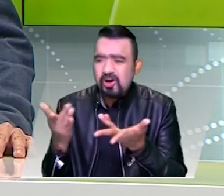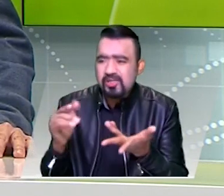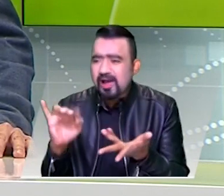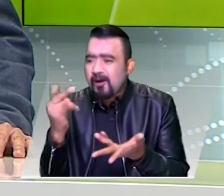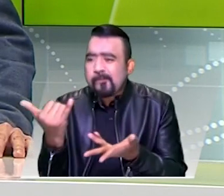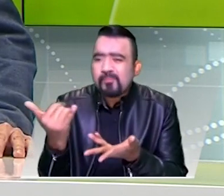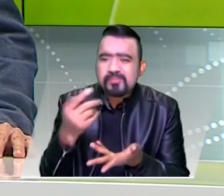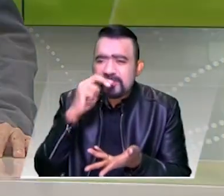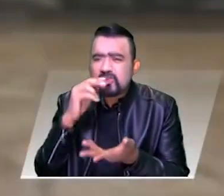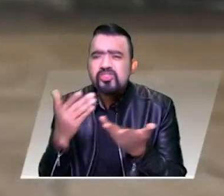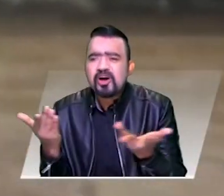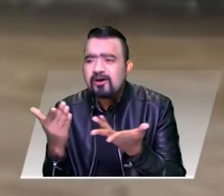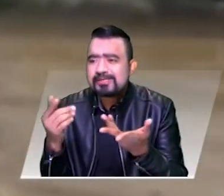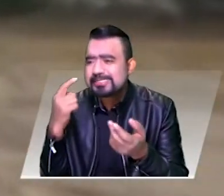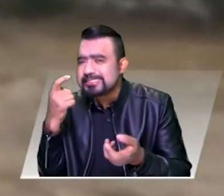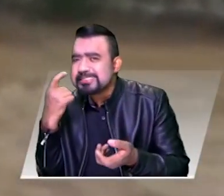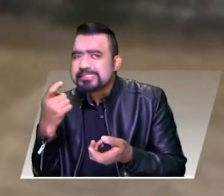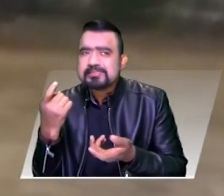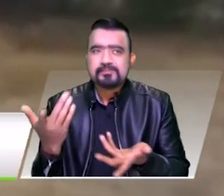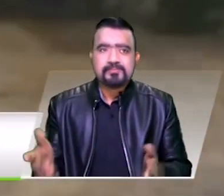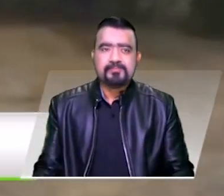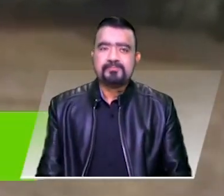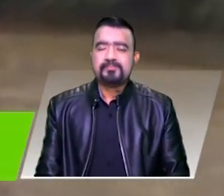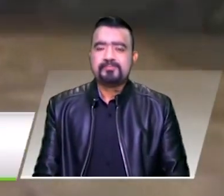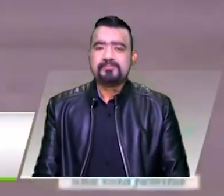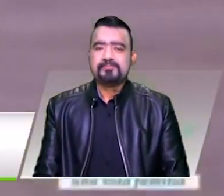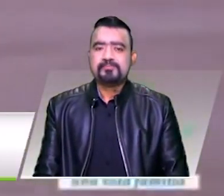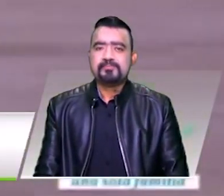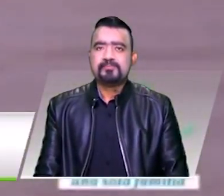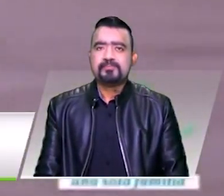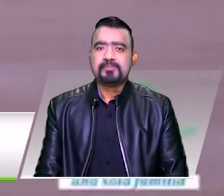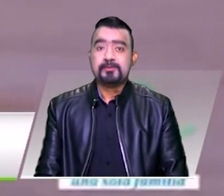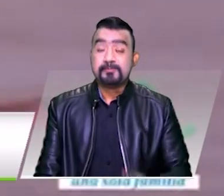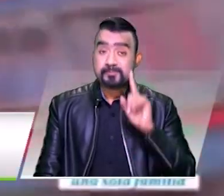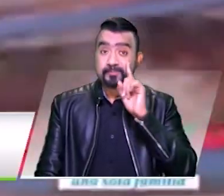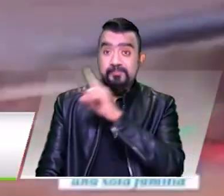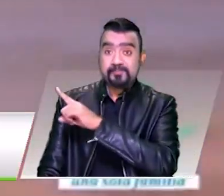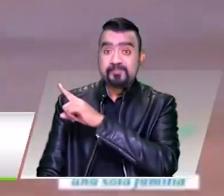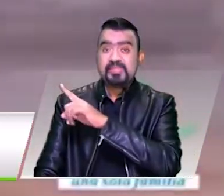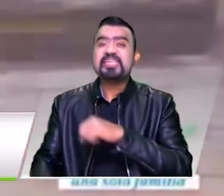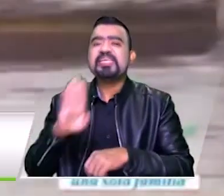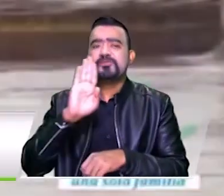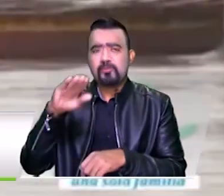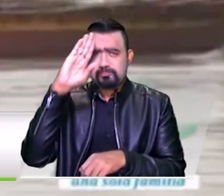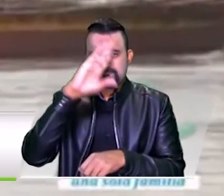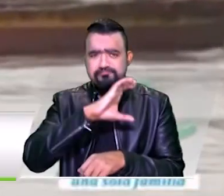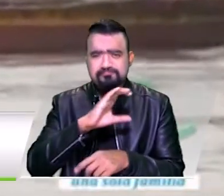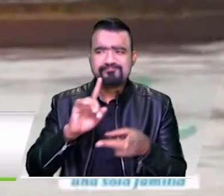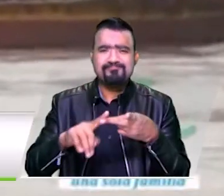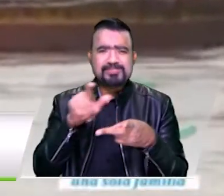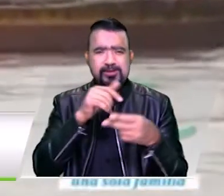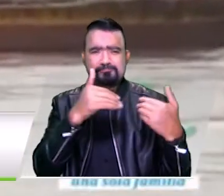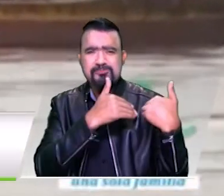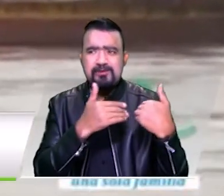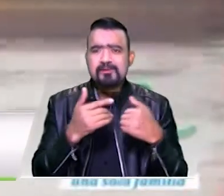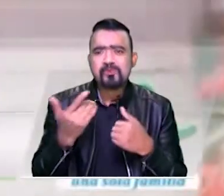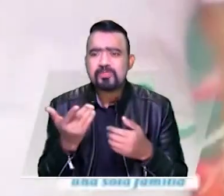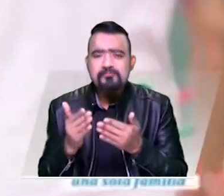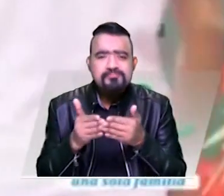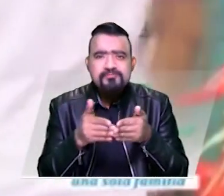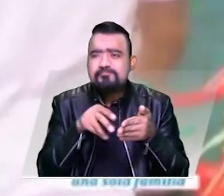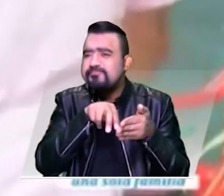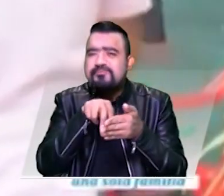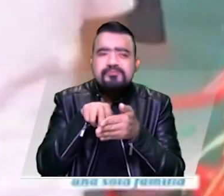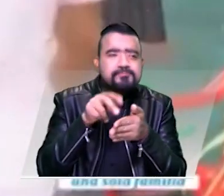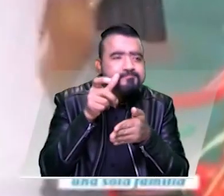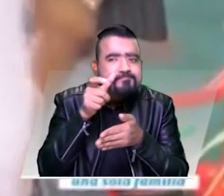vivienda las autoridades buscan al menor aguas abajo del río nechí a la altura del municipio de